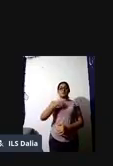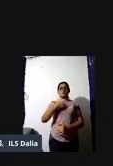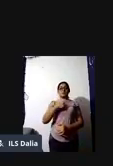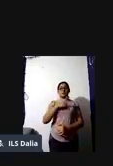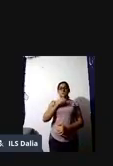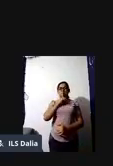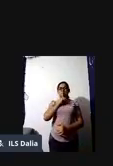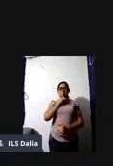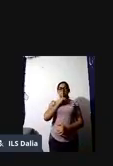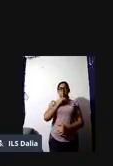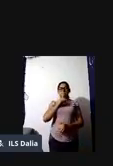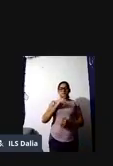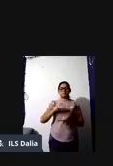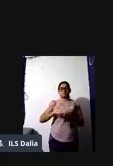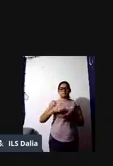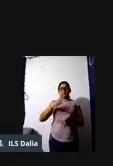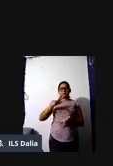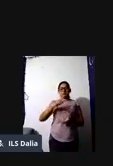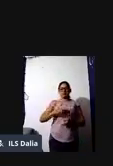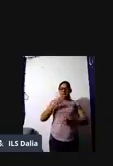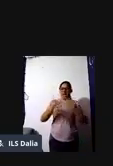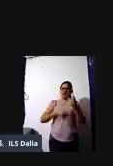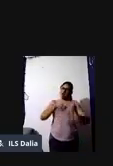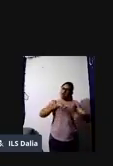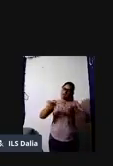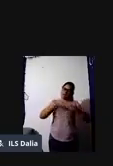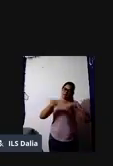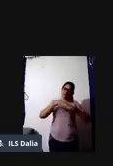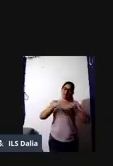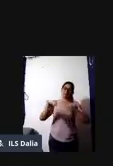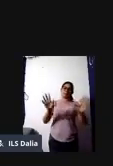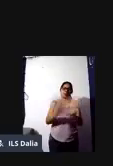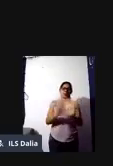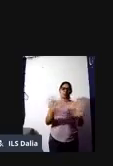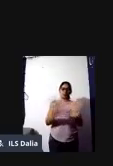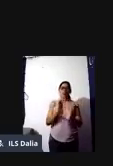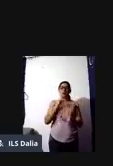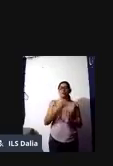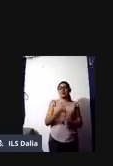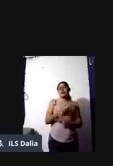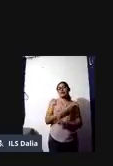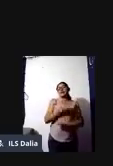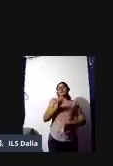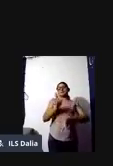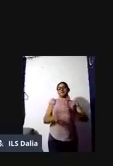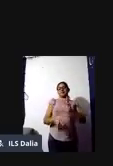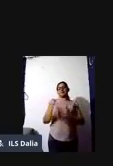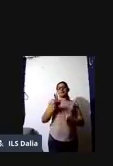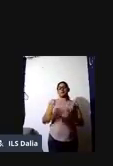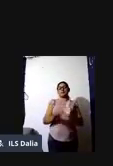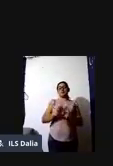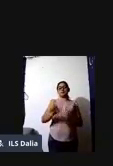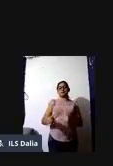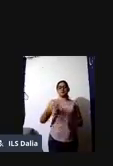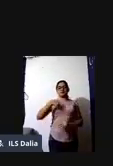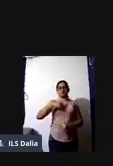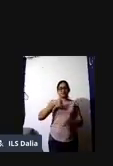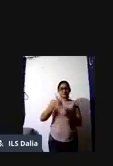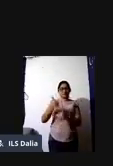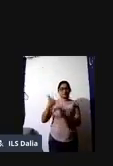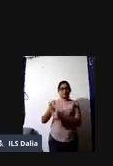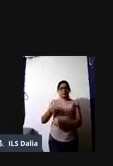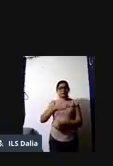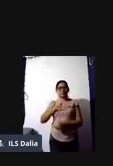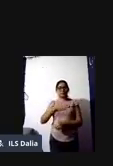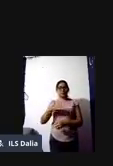¿no? O de la voz vacía, donde estamos viendo que mi adolescente o mi niña o mi niño están